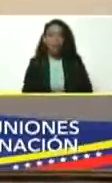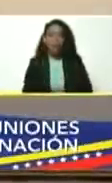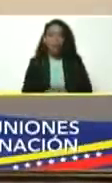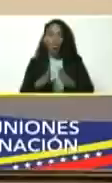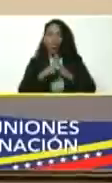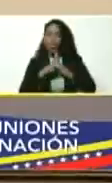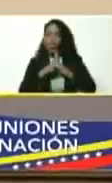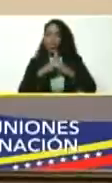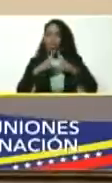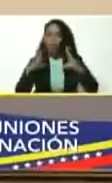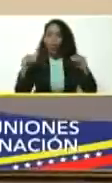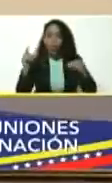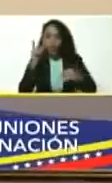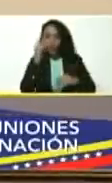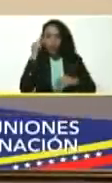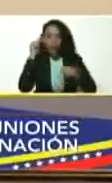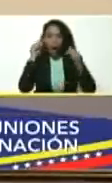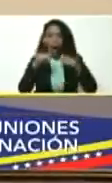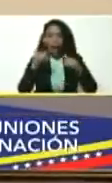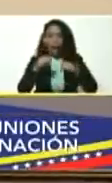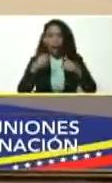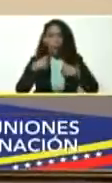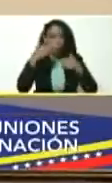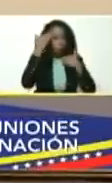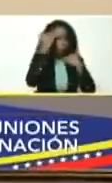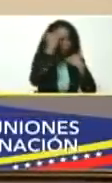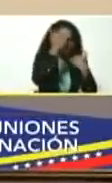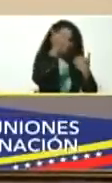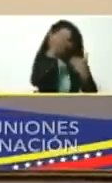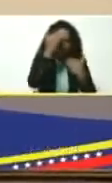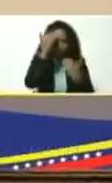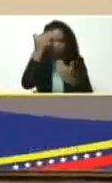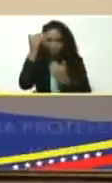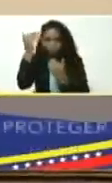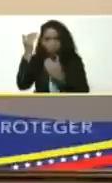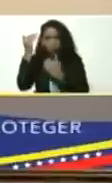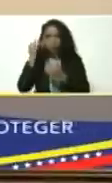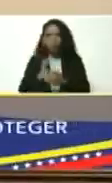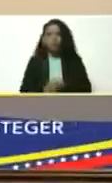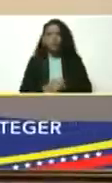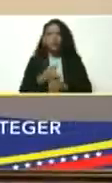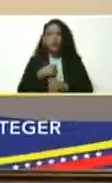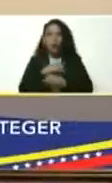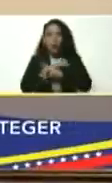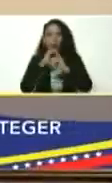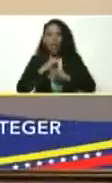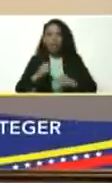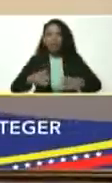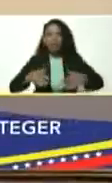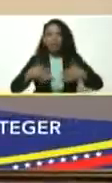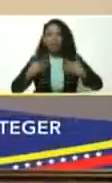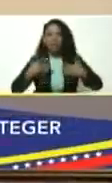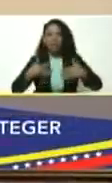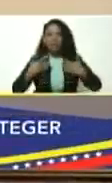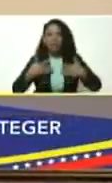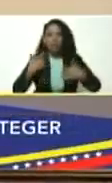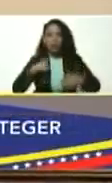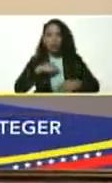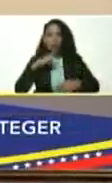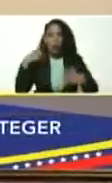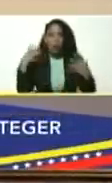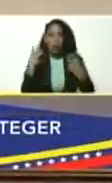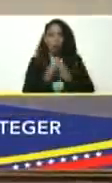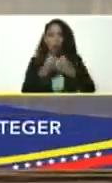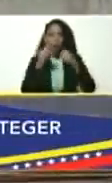y todos aquí los saludos me alegra mucho que estemos juntos